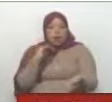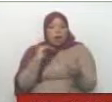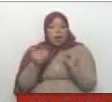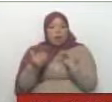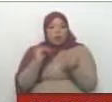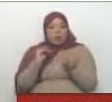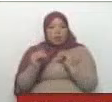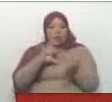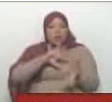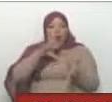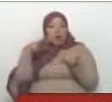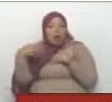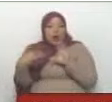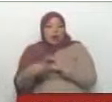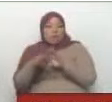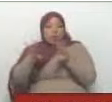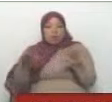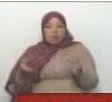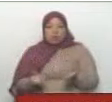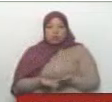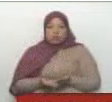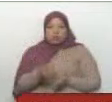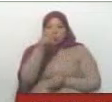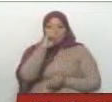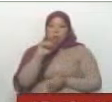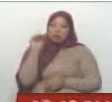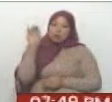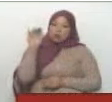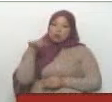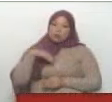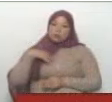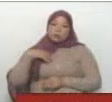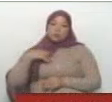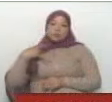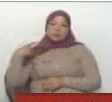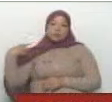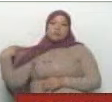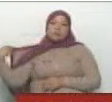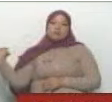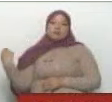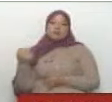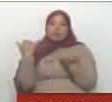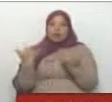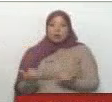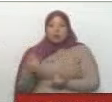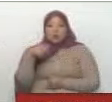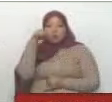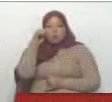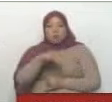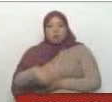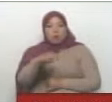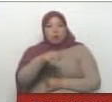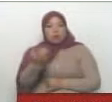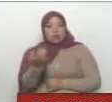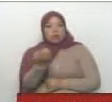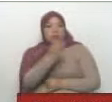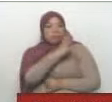para los grandes cambios que va a haber en el mundo en los años que están por venir. Los que hoy masacran al pueblo